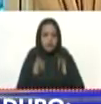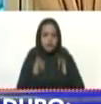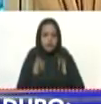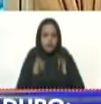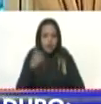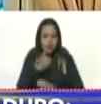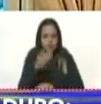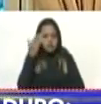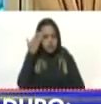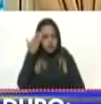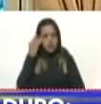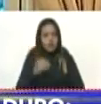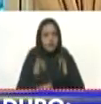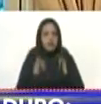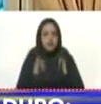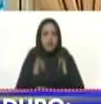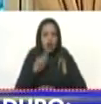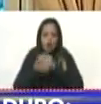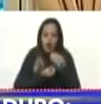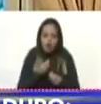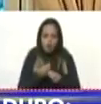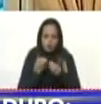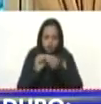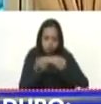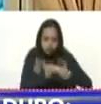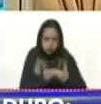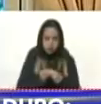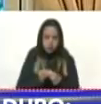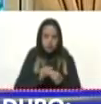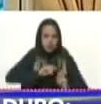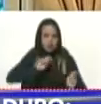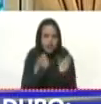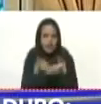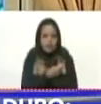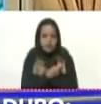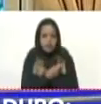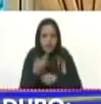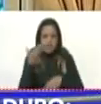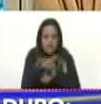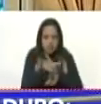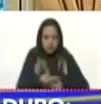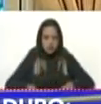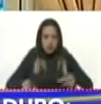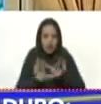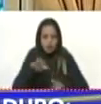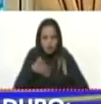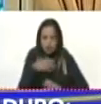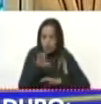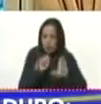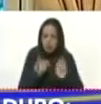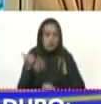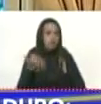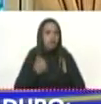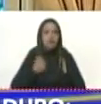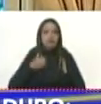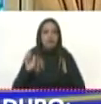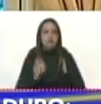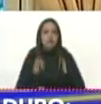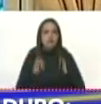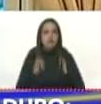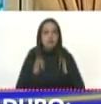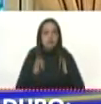saber con el wallet cómo hacer el movimiento, ir a la tienda y usted puede comprar lo que quiera. Par de